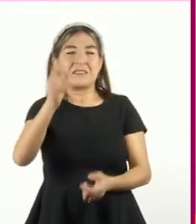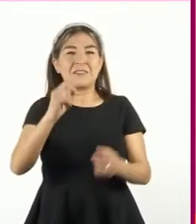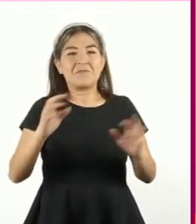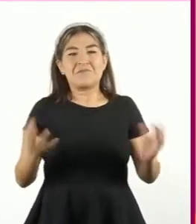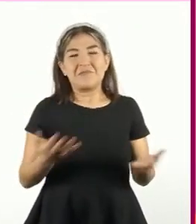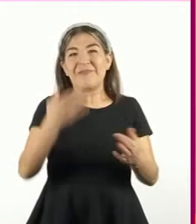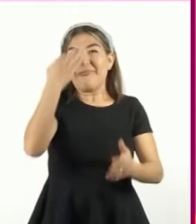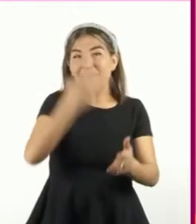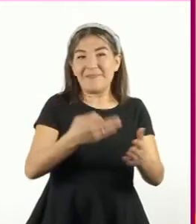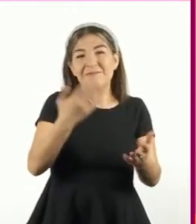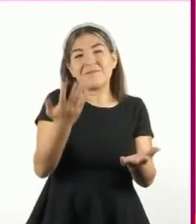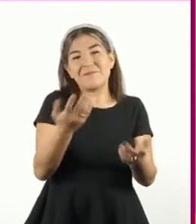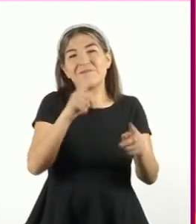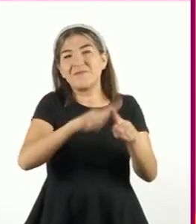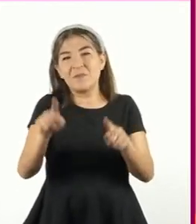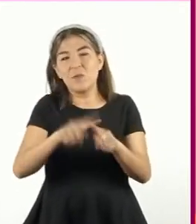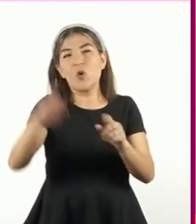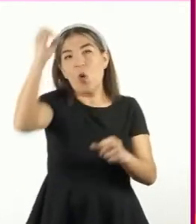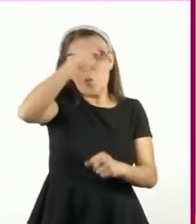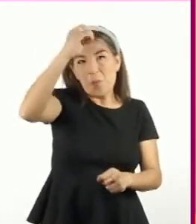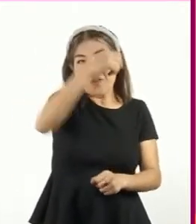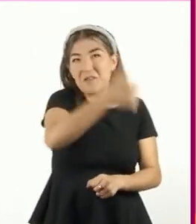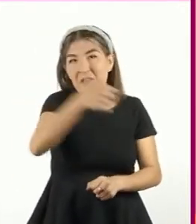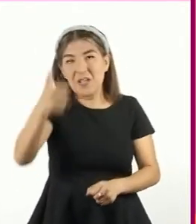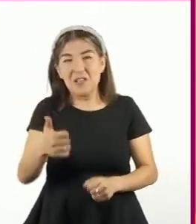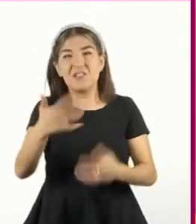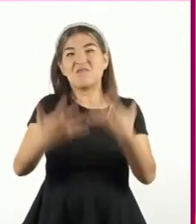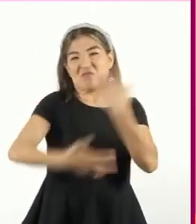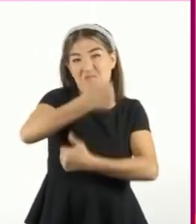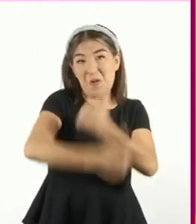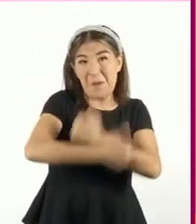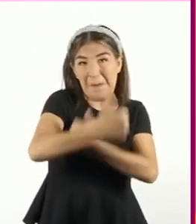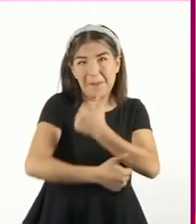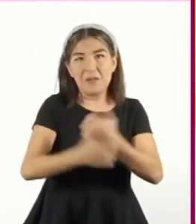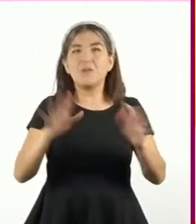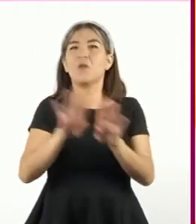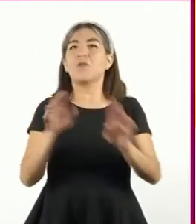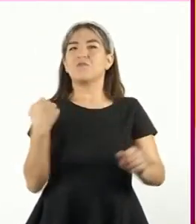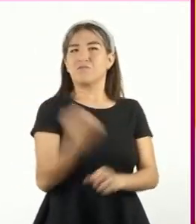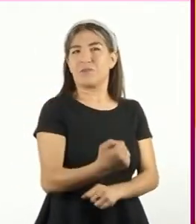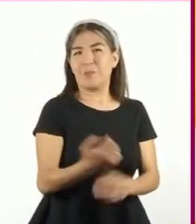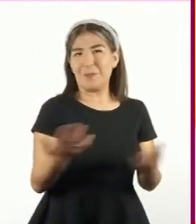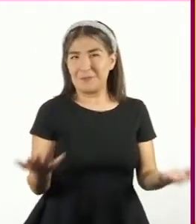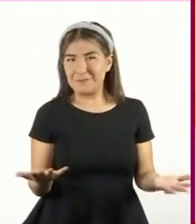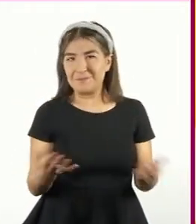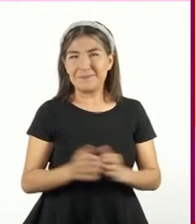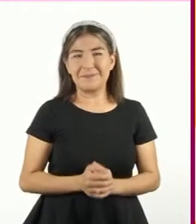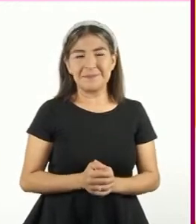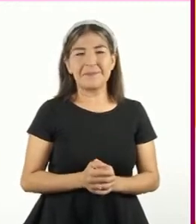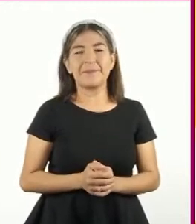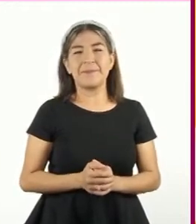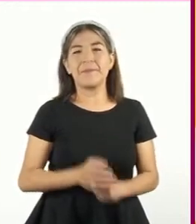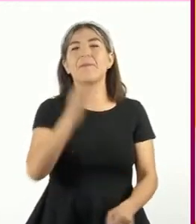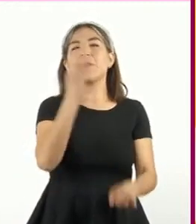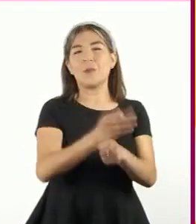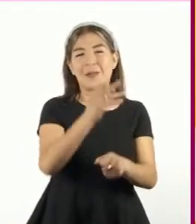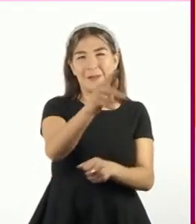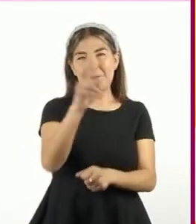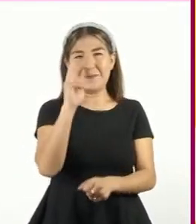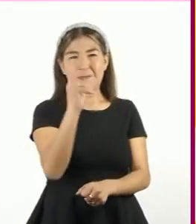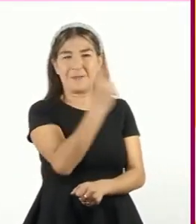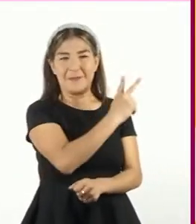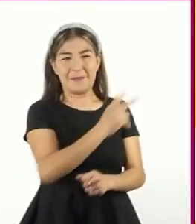de comunicación, diferentes puntos de vista, competencia y poder. Los invito a